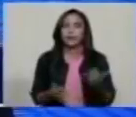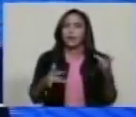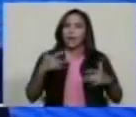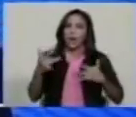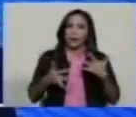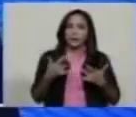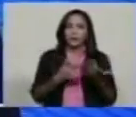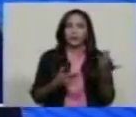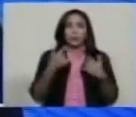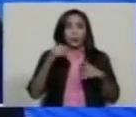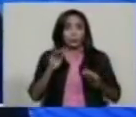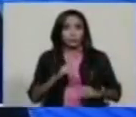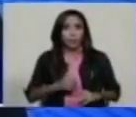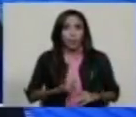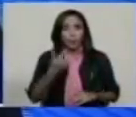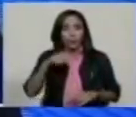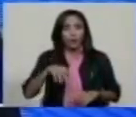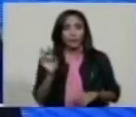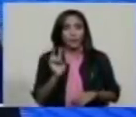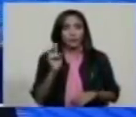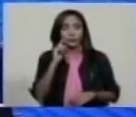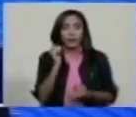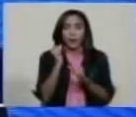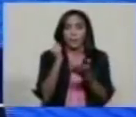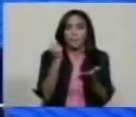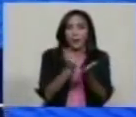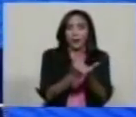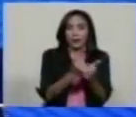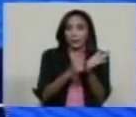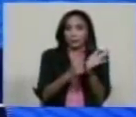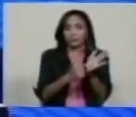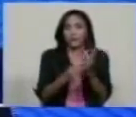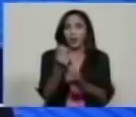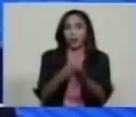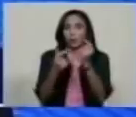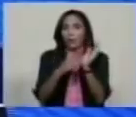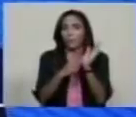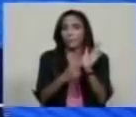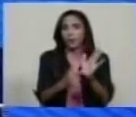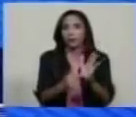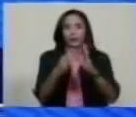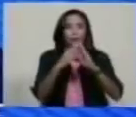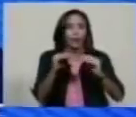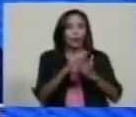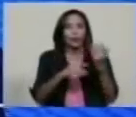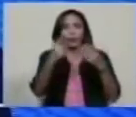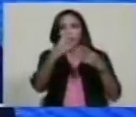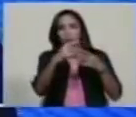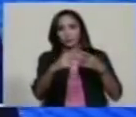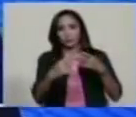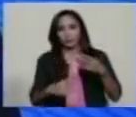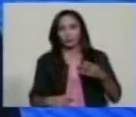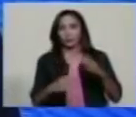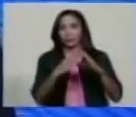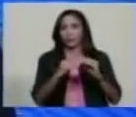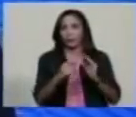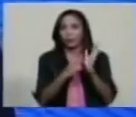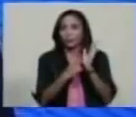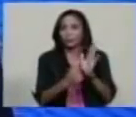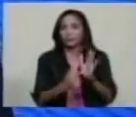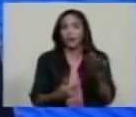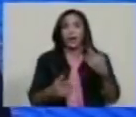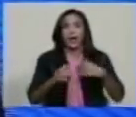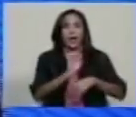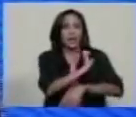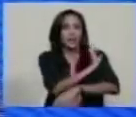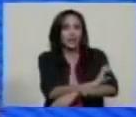que Venezuela, no solamente como marco referencial económico va a presentar todas sus potencialidades en materia de energía y